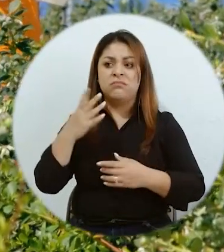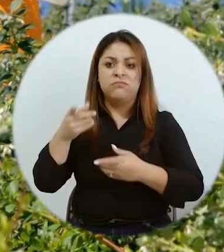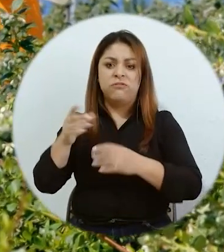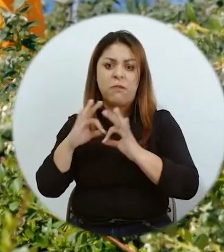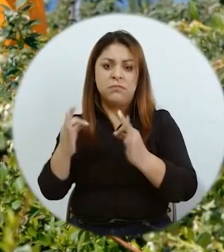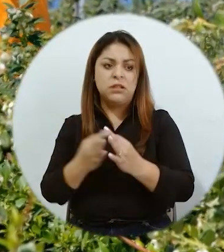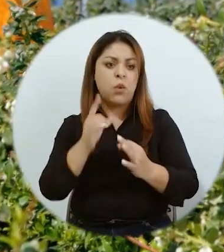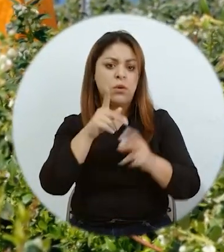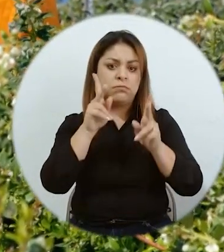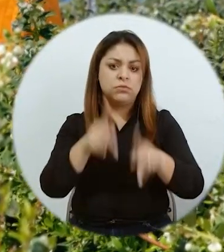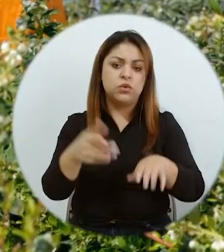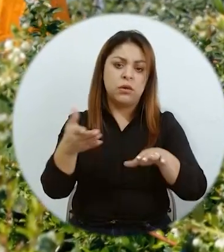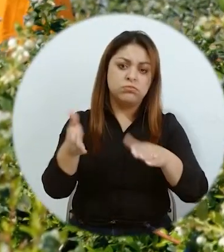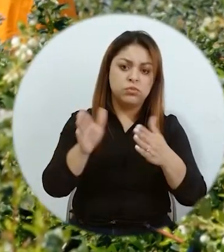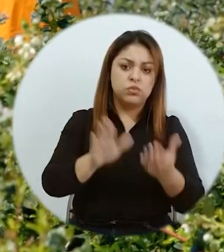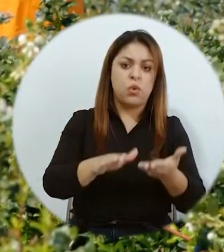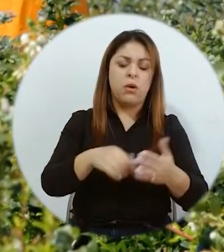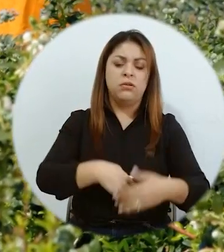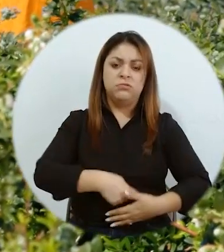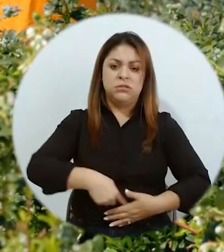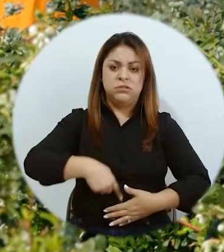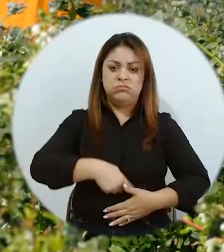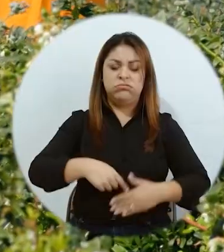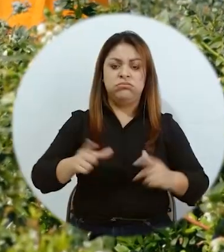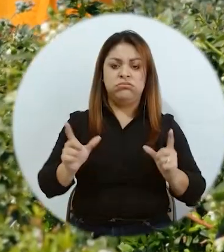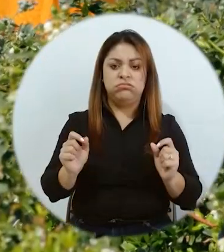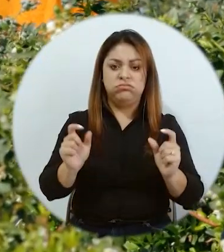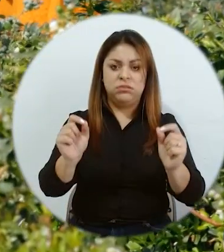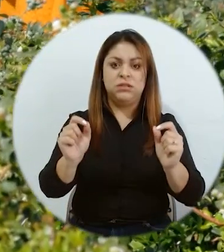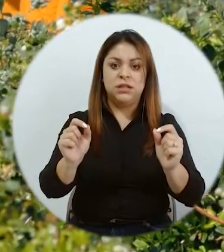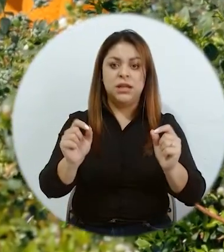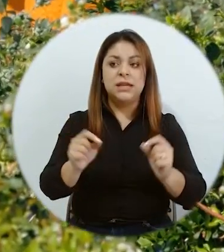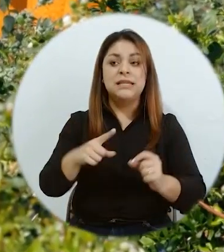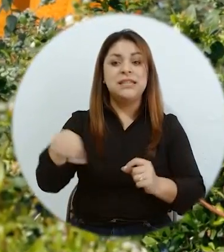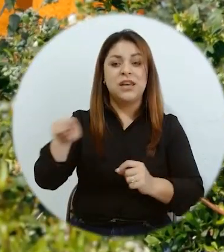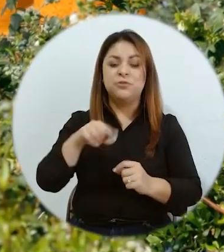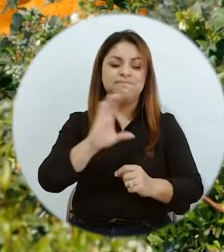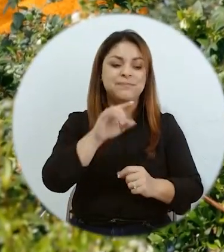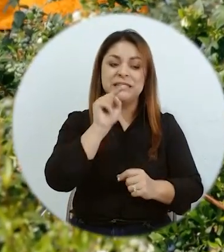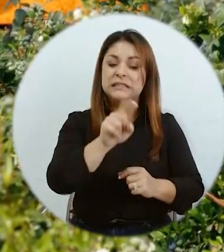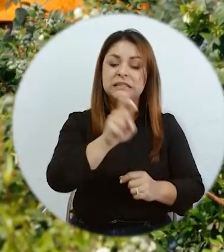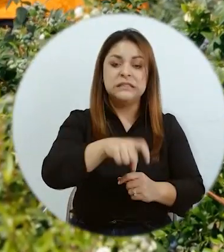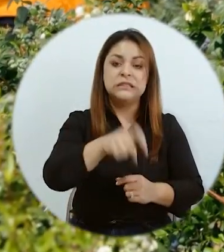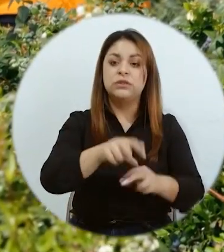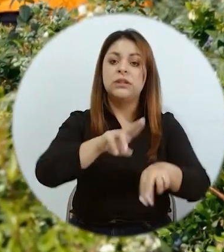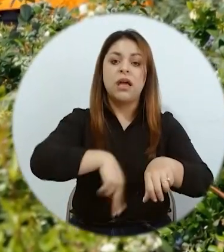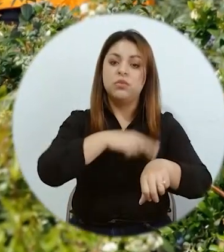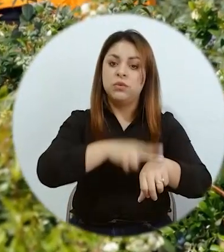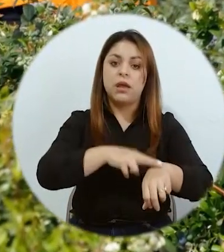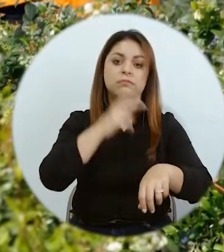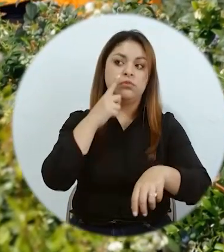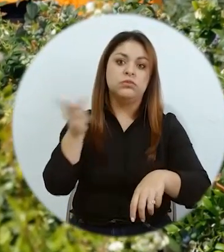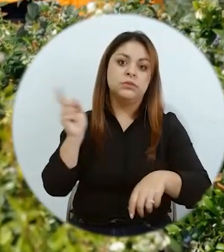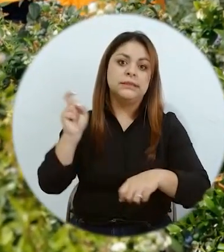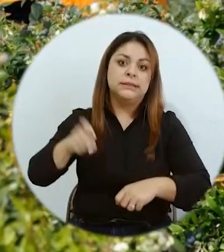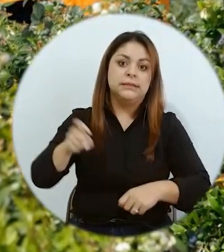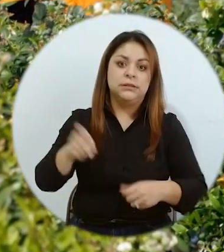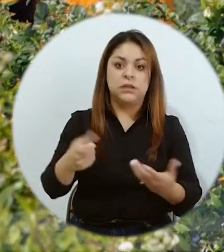cáncer gástrico, ¿verdad? Y ellos llegaron al consumo de productos orgánicos precisamente por esa necesidad,